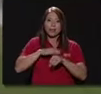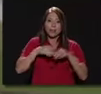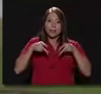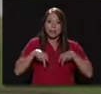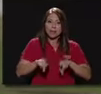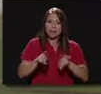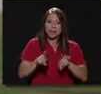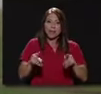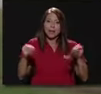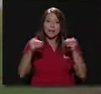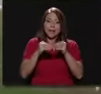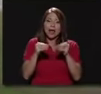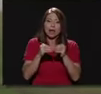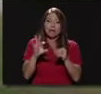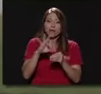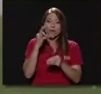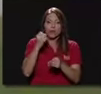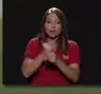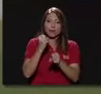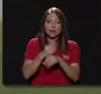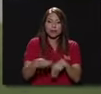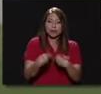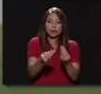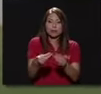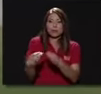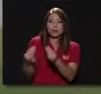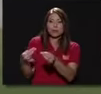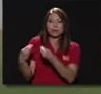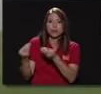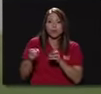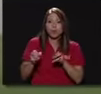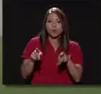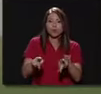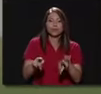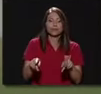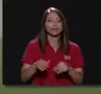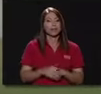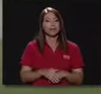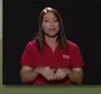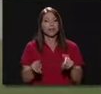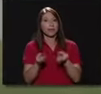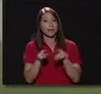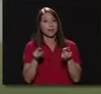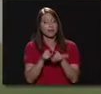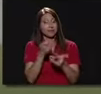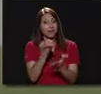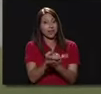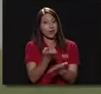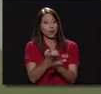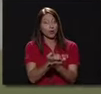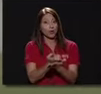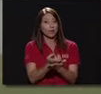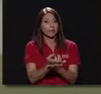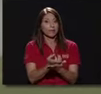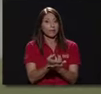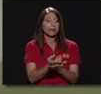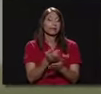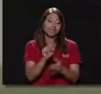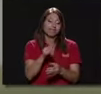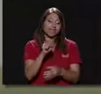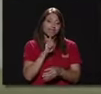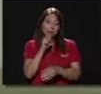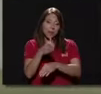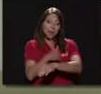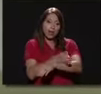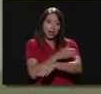permitan generar mayores fuentes de empleo. También es importante mencionar que en la economía, si bien es